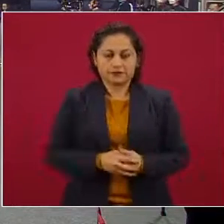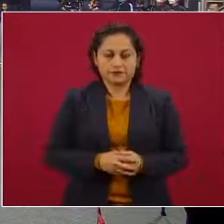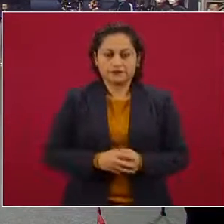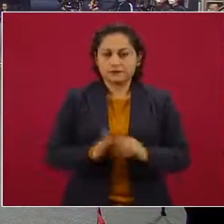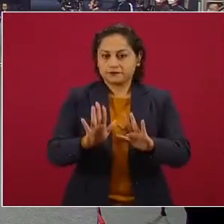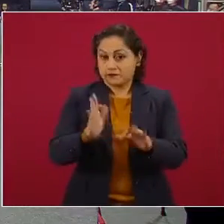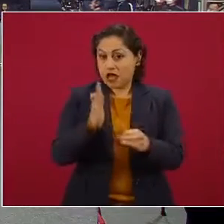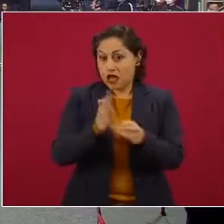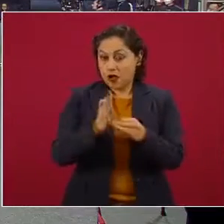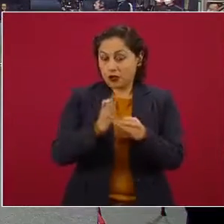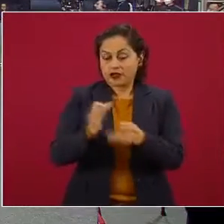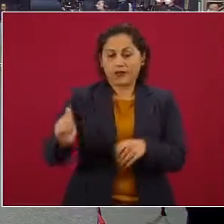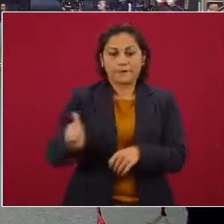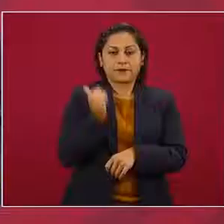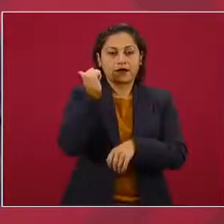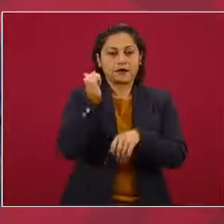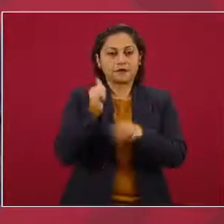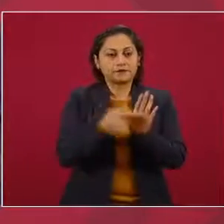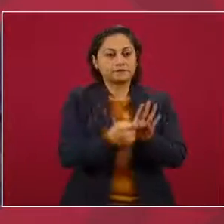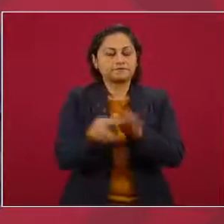aprovecho ya para que se sepa.